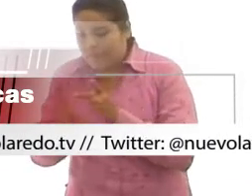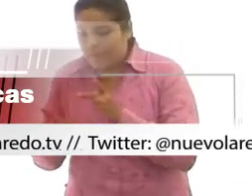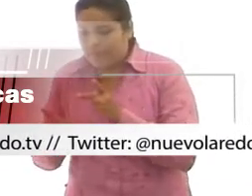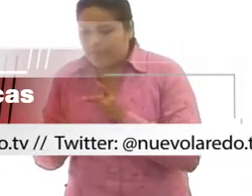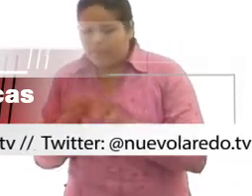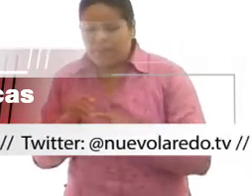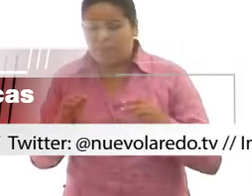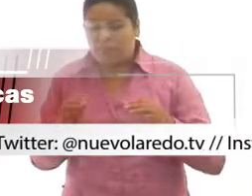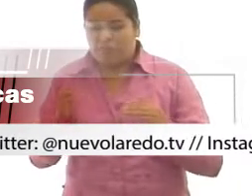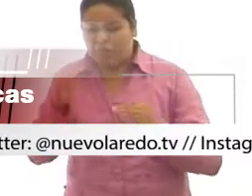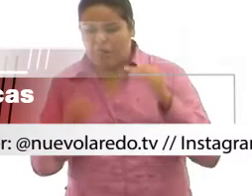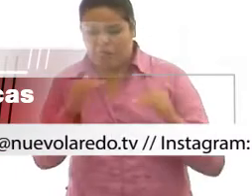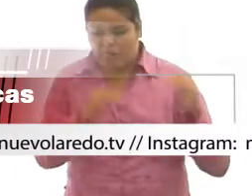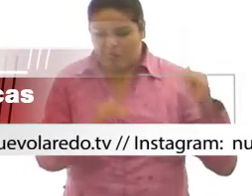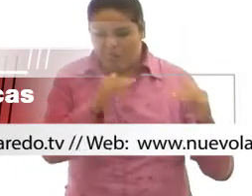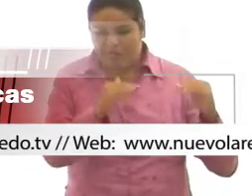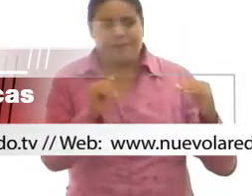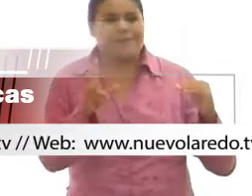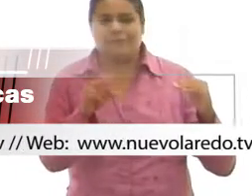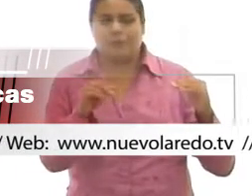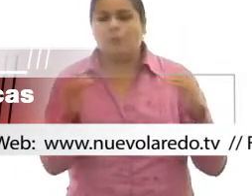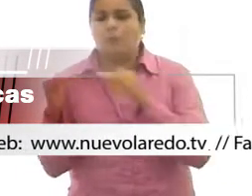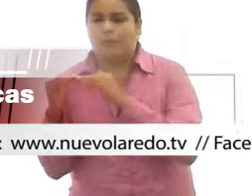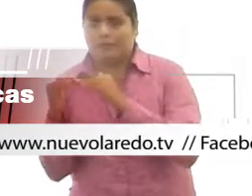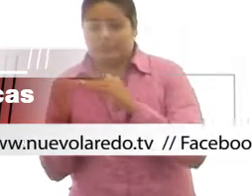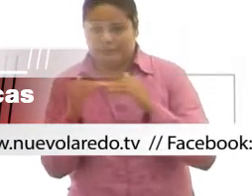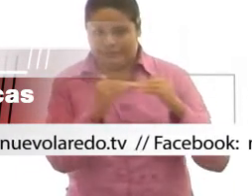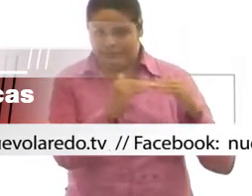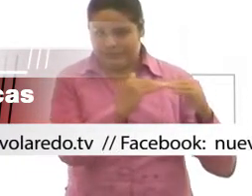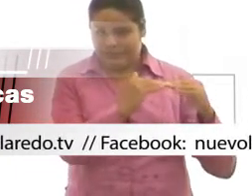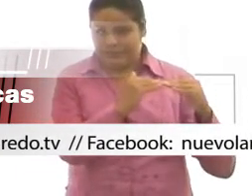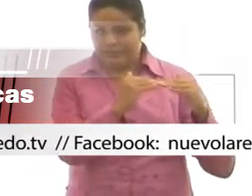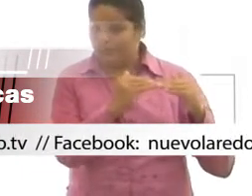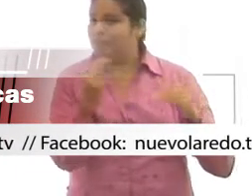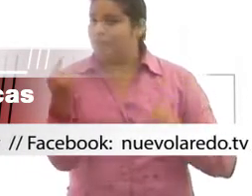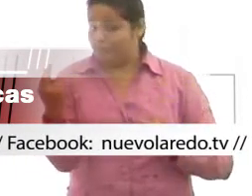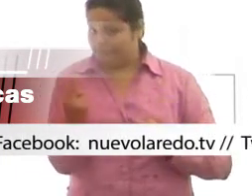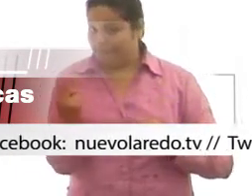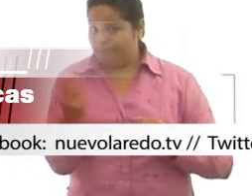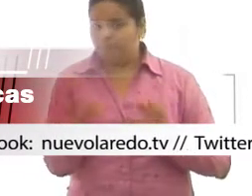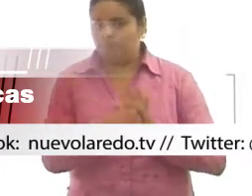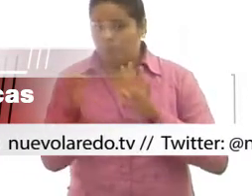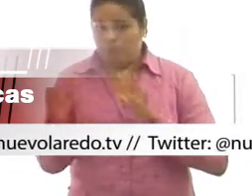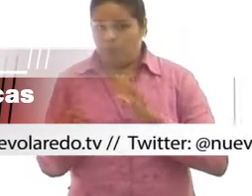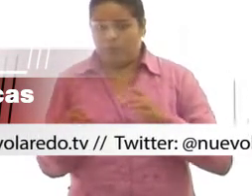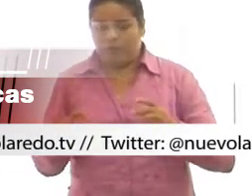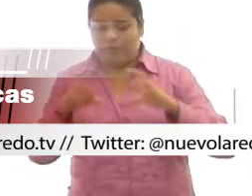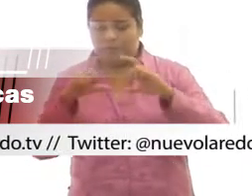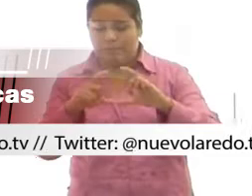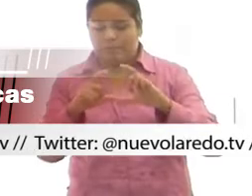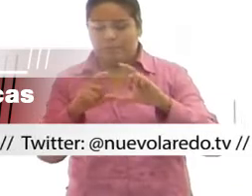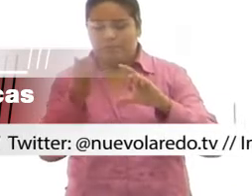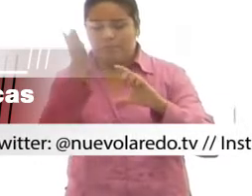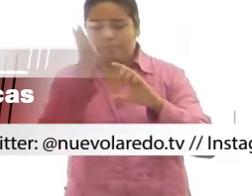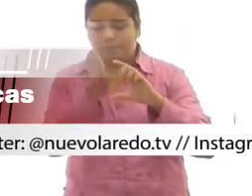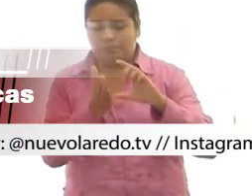entorno familiar, definitivamente que se van a presentar diversos y distintos